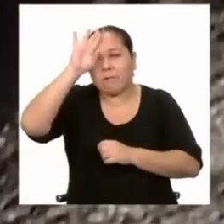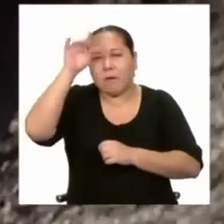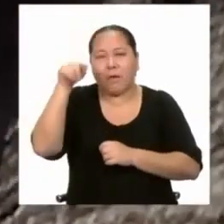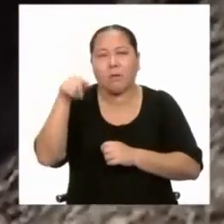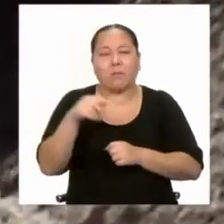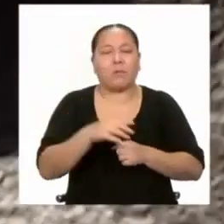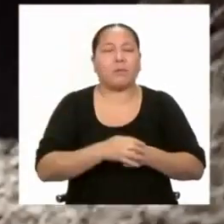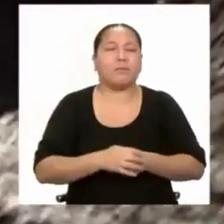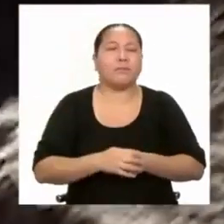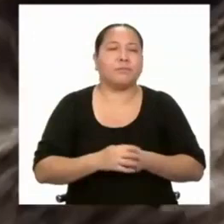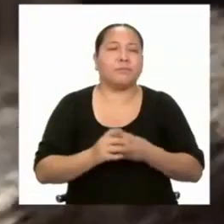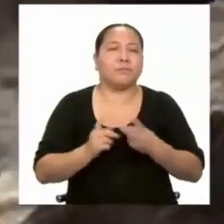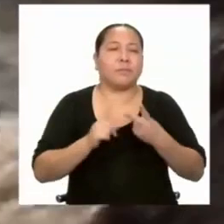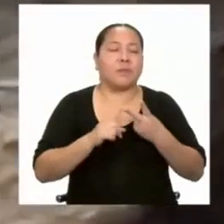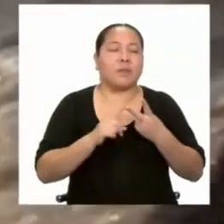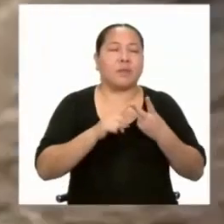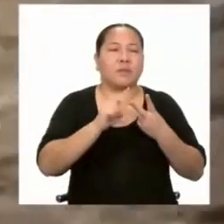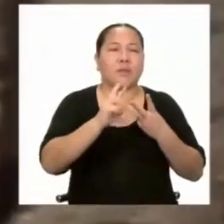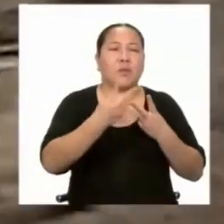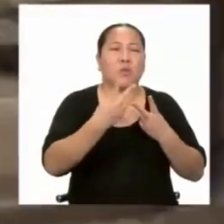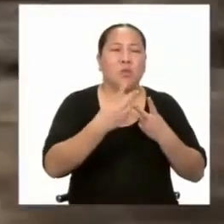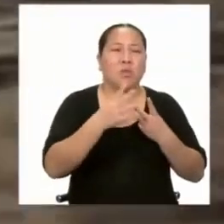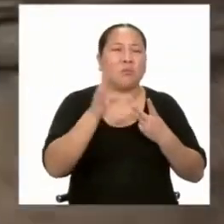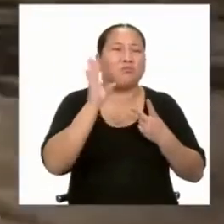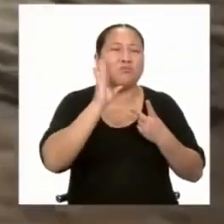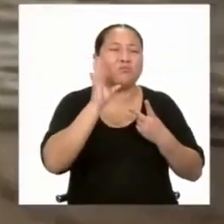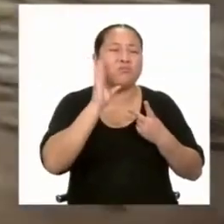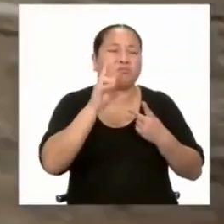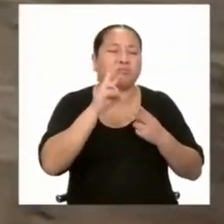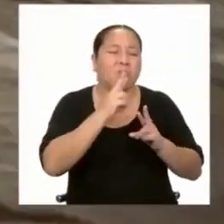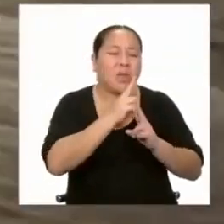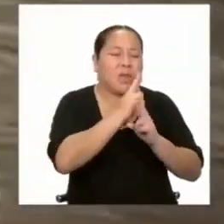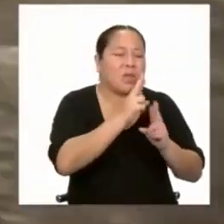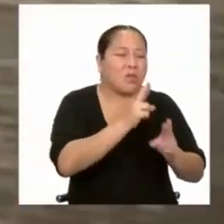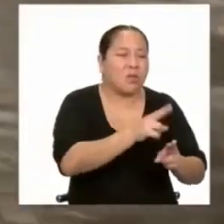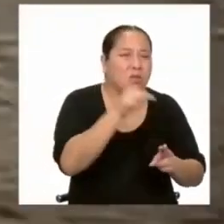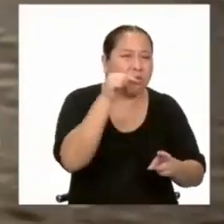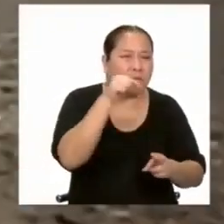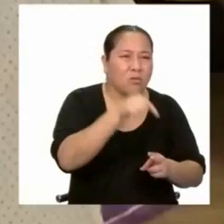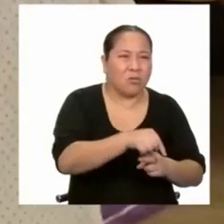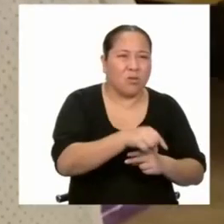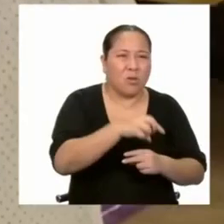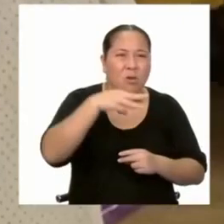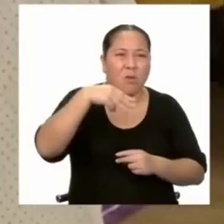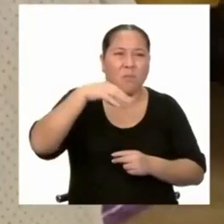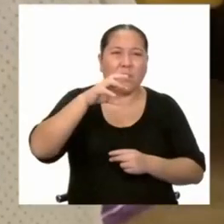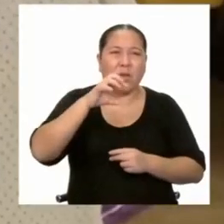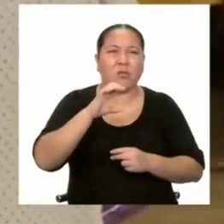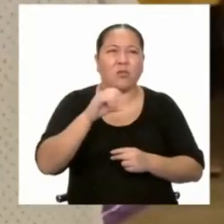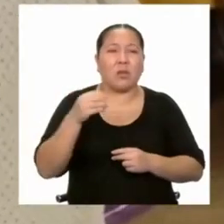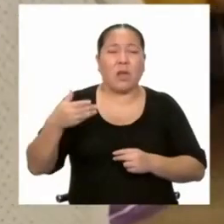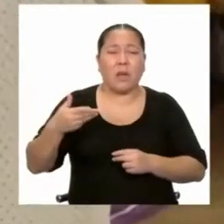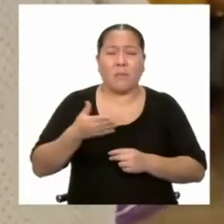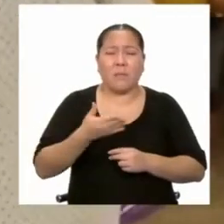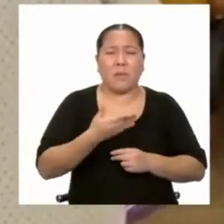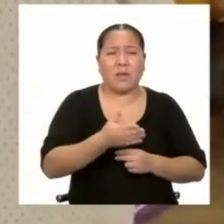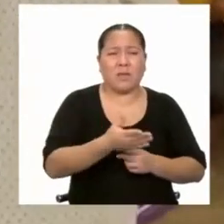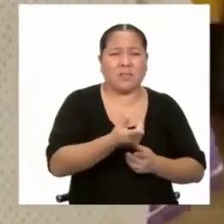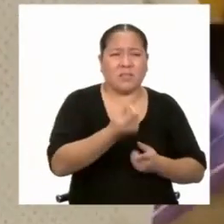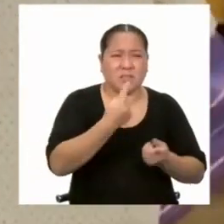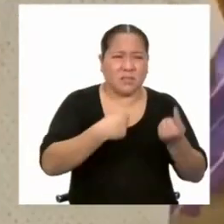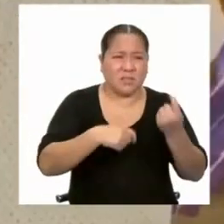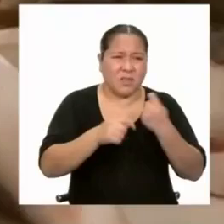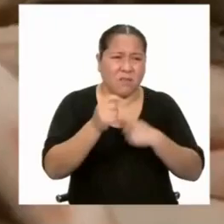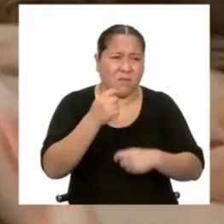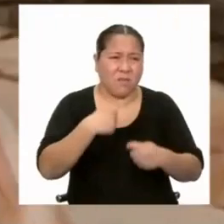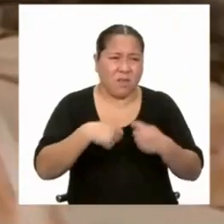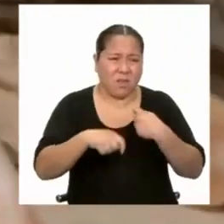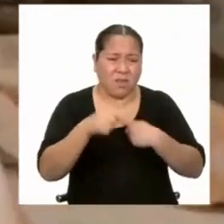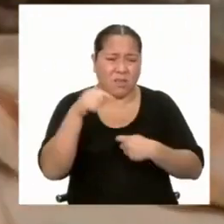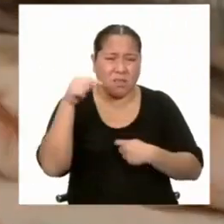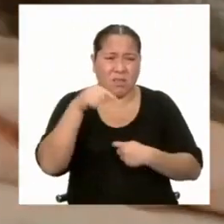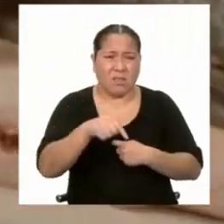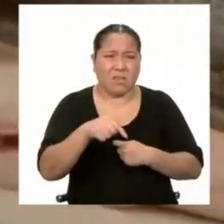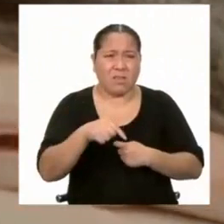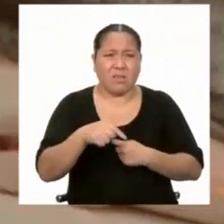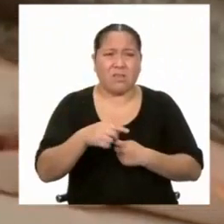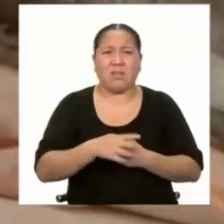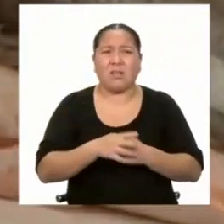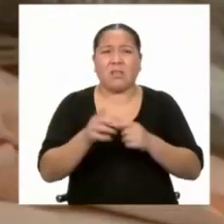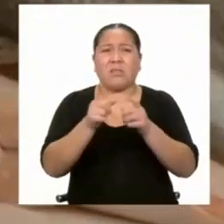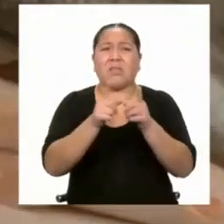Segundo, la contaminación de los ríos por el mercurio y los peces que se expenden en el mercado de Puerto